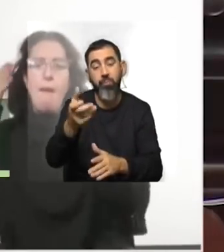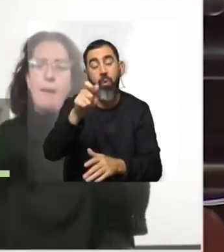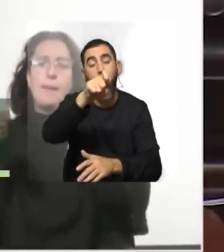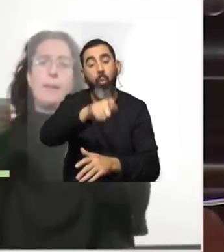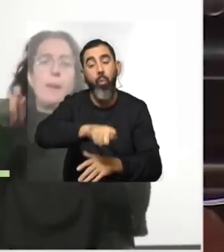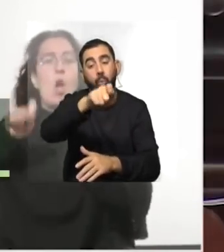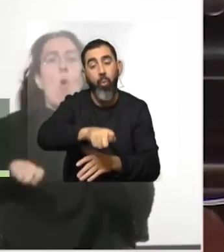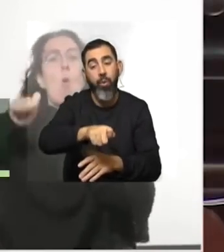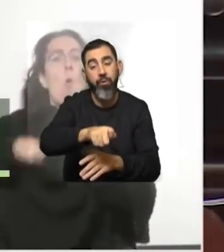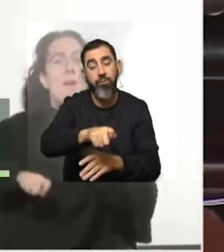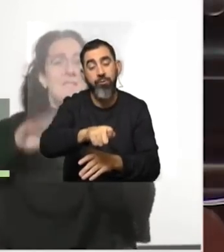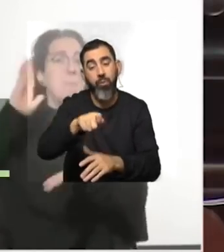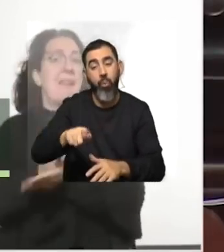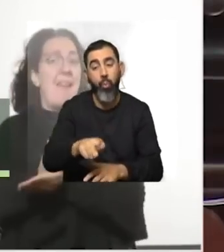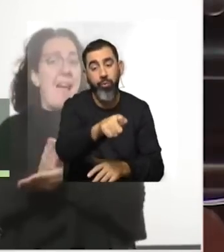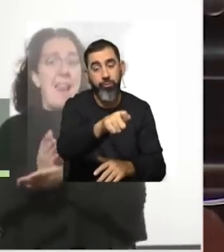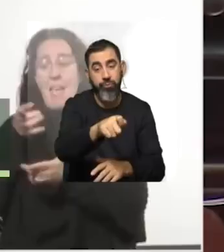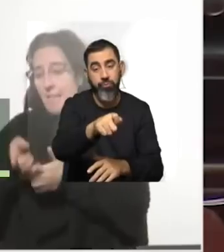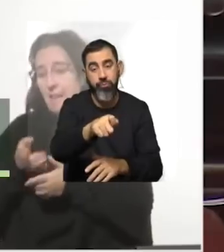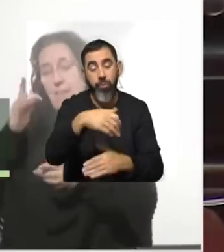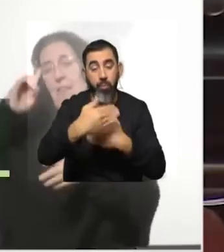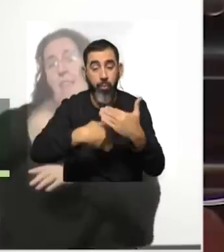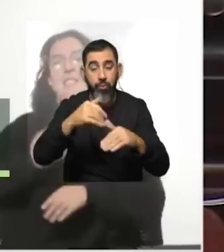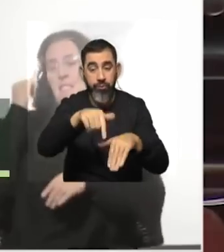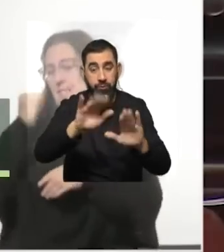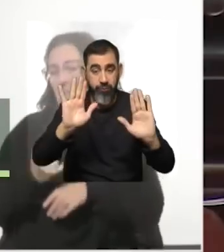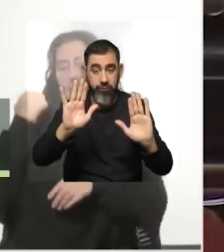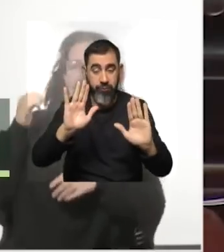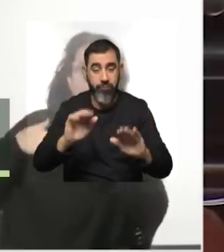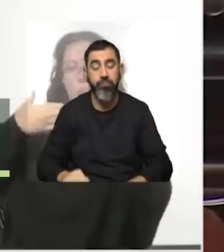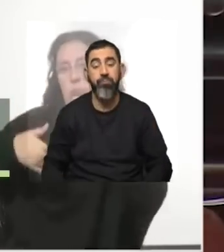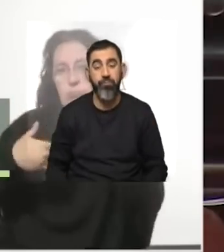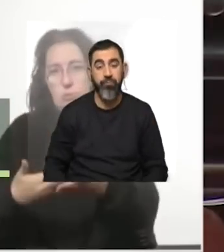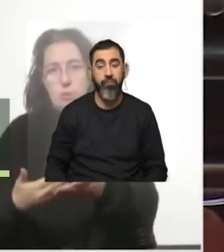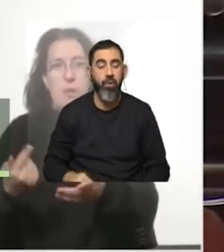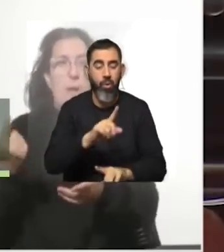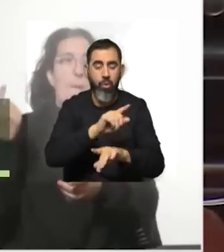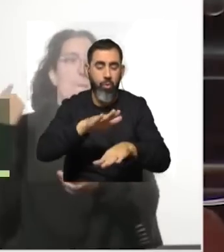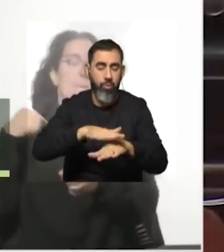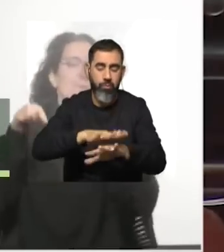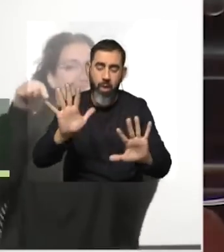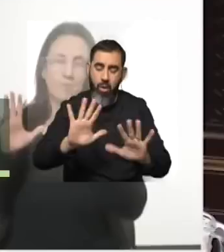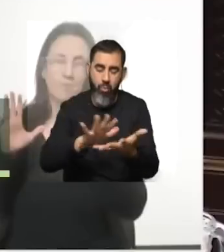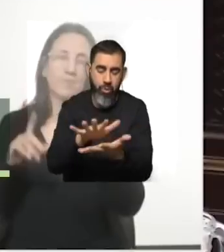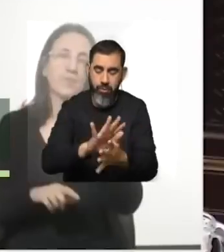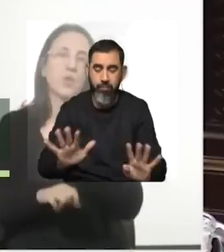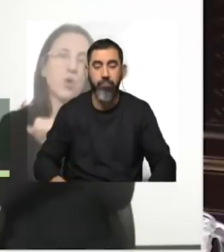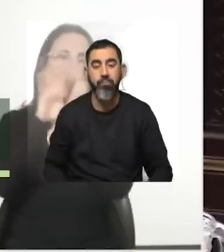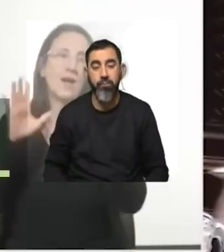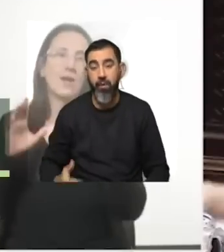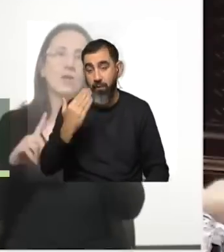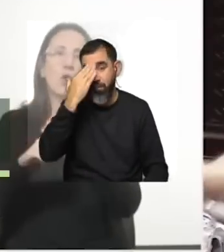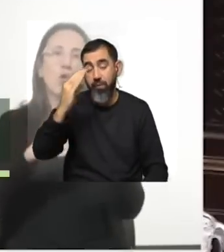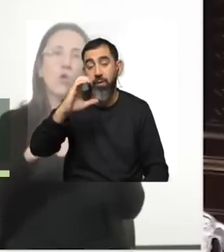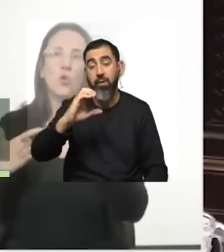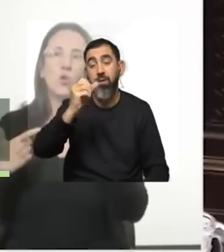juez competente penal para procesar, que entendemos que no es el caso. El Frente Amplista